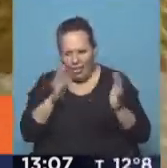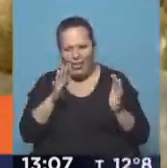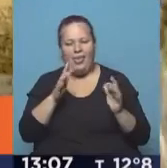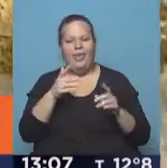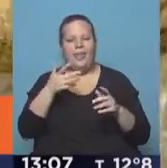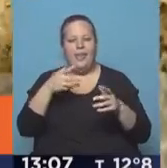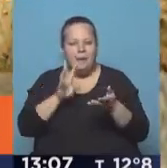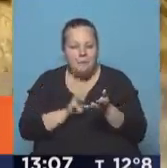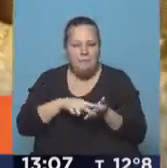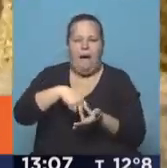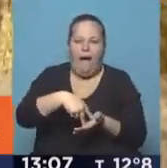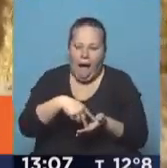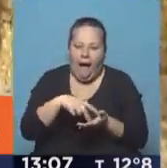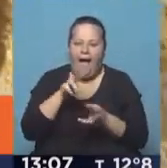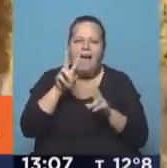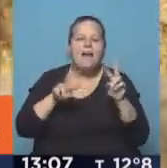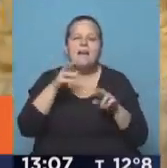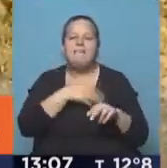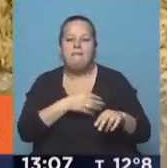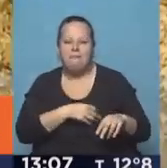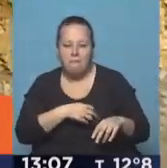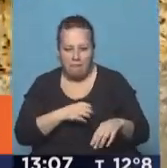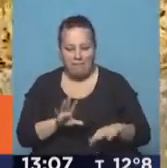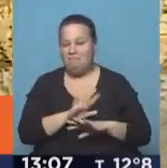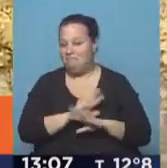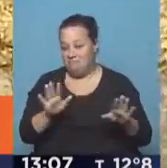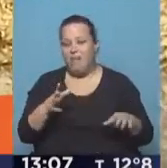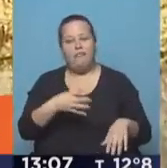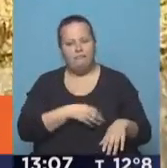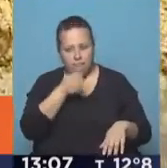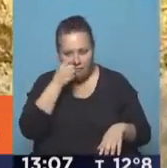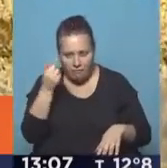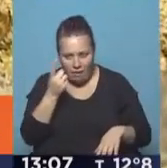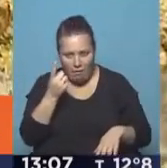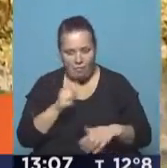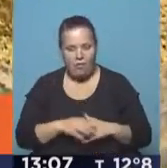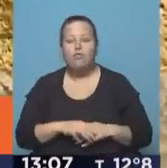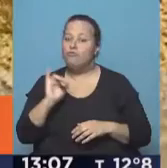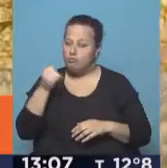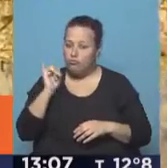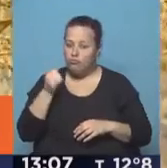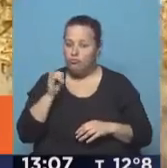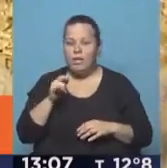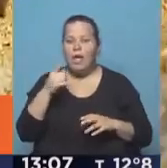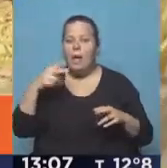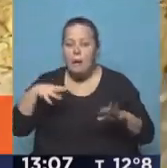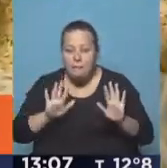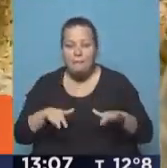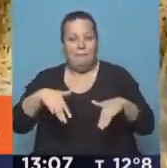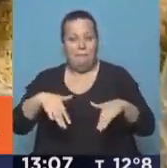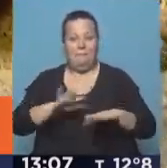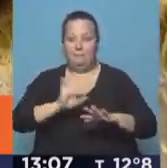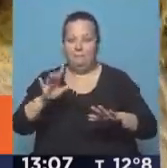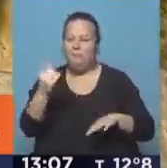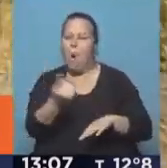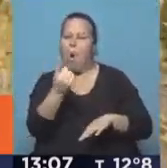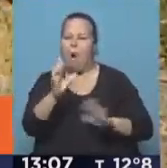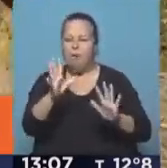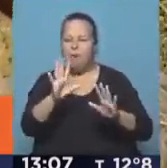a pararse y empieza a buscar mamar. Y así ¿Se prendió enseguida la teta? Sí, ni bien se paró más o menos a la